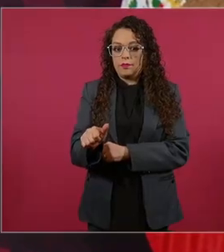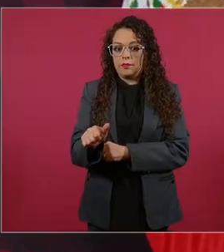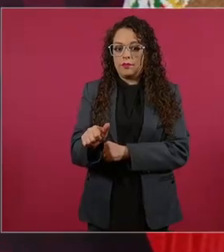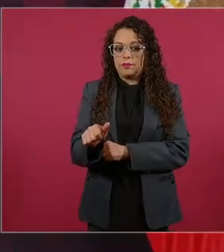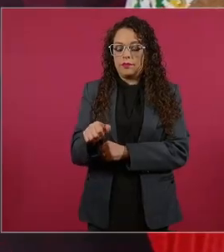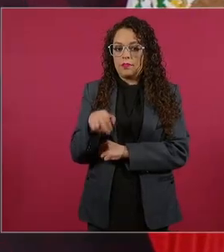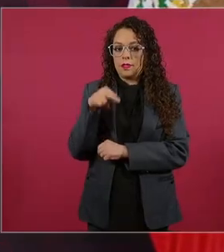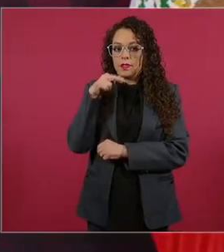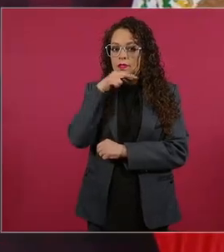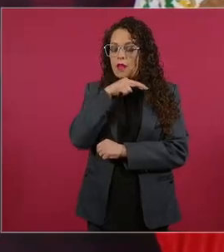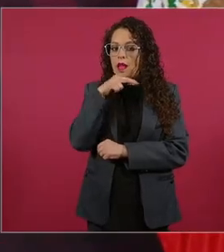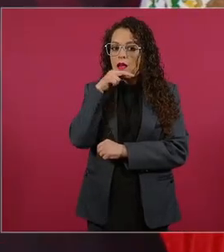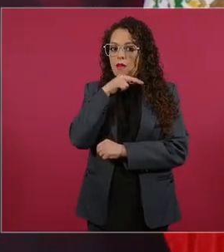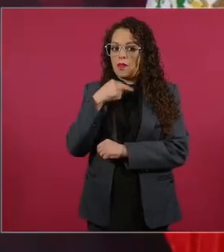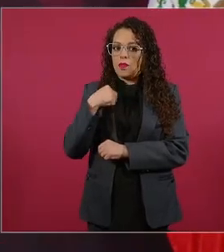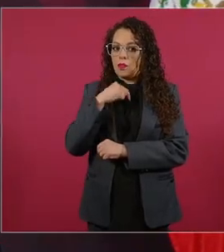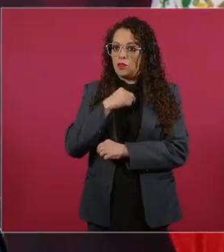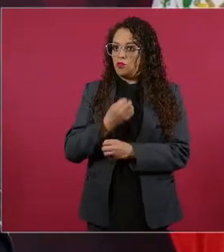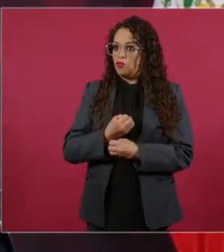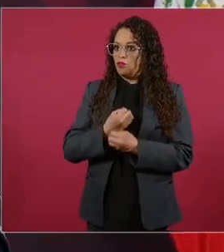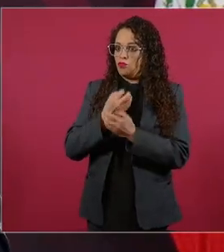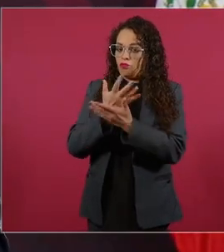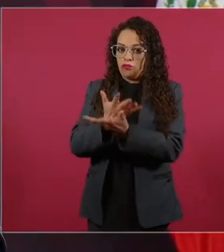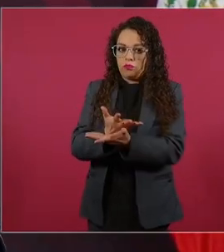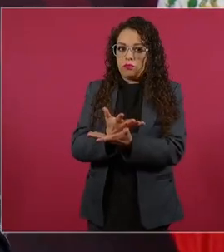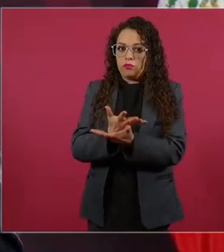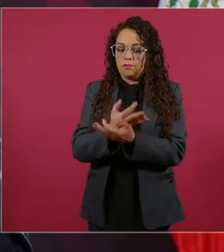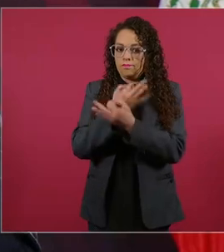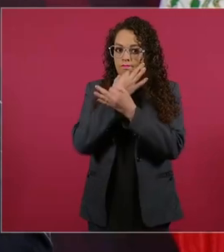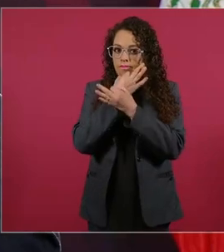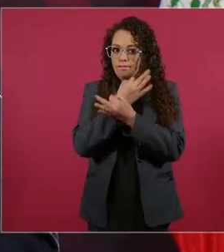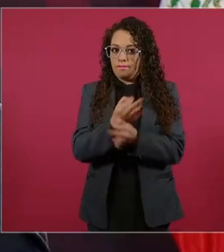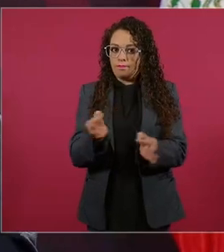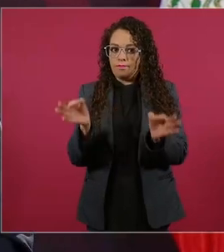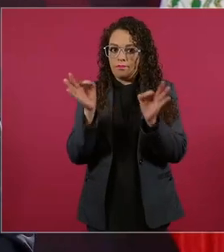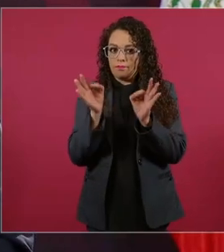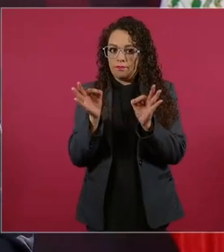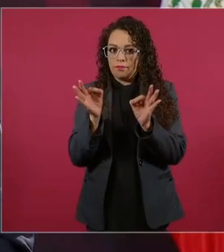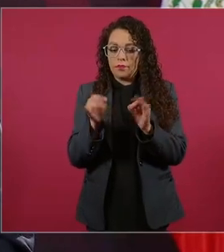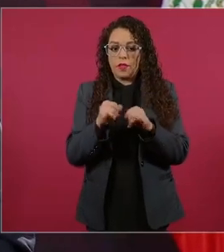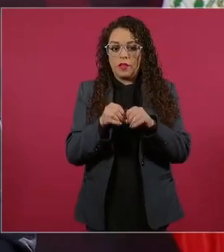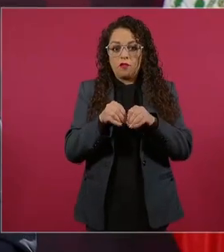expresamos, no había información suficiente, pero condenamos el hecho.